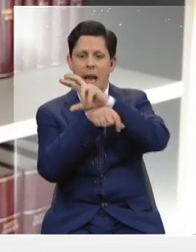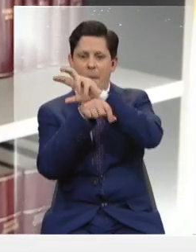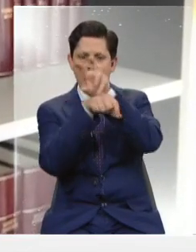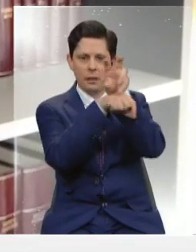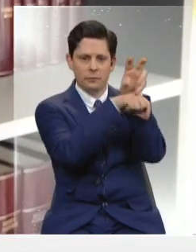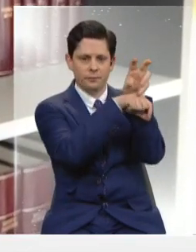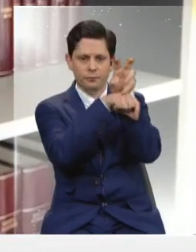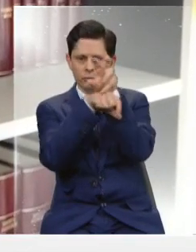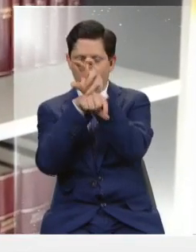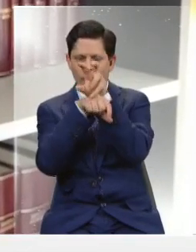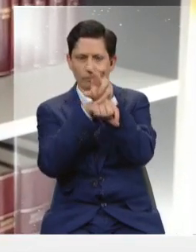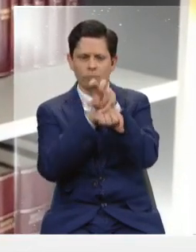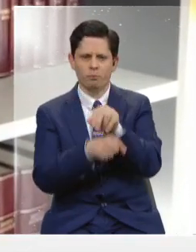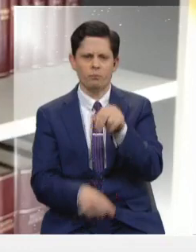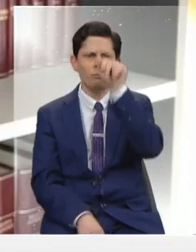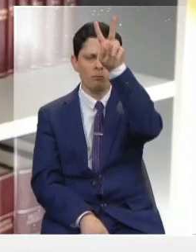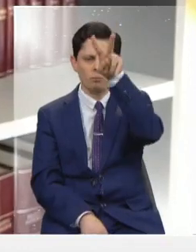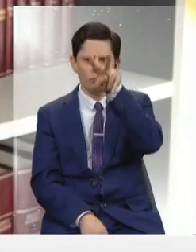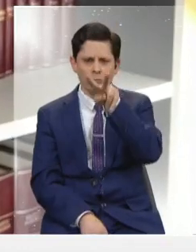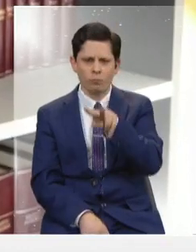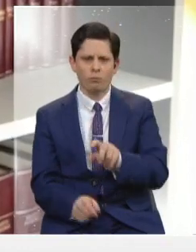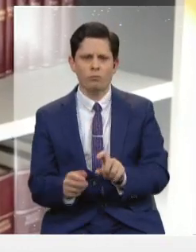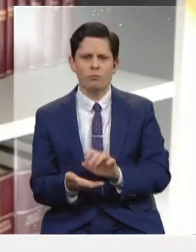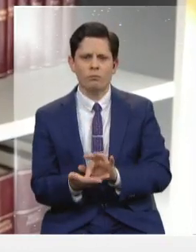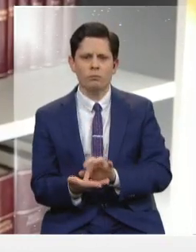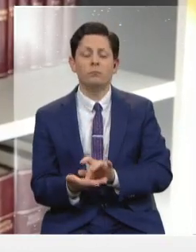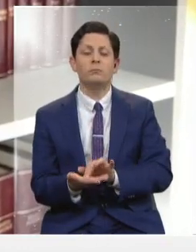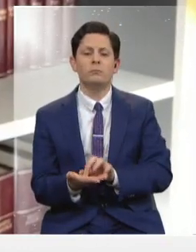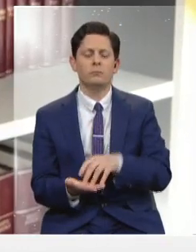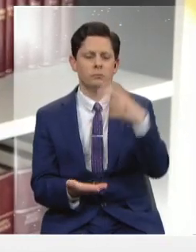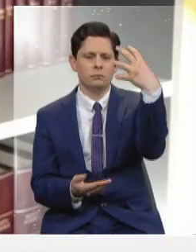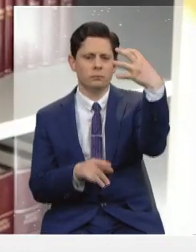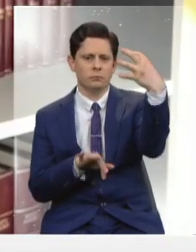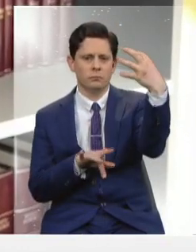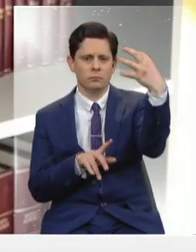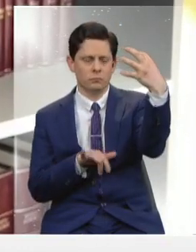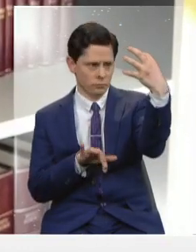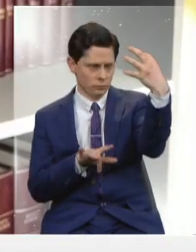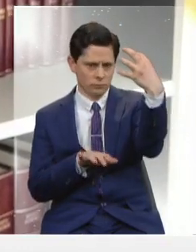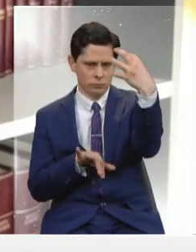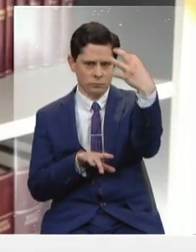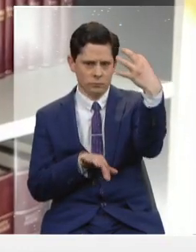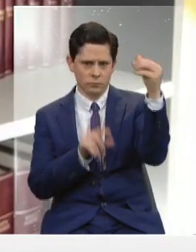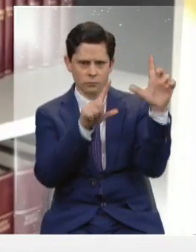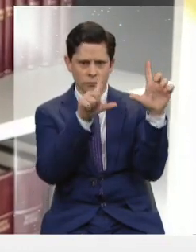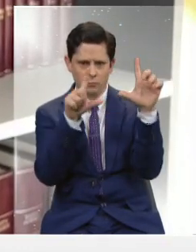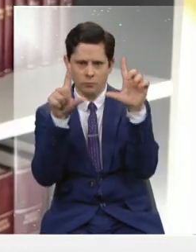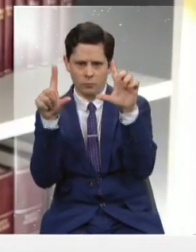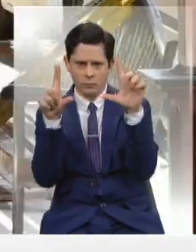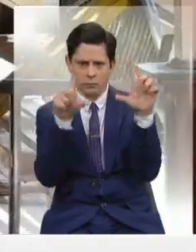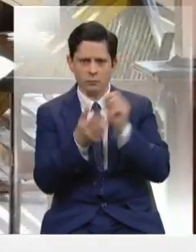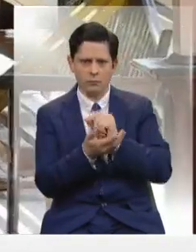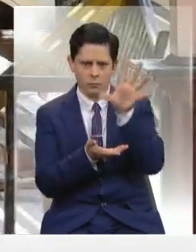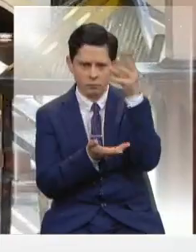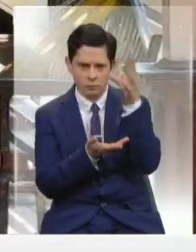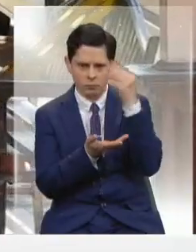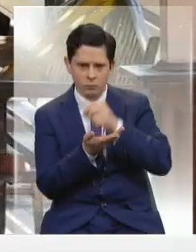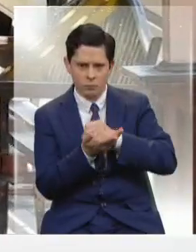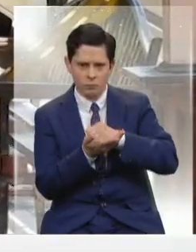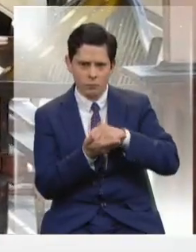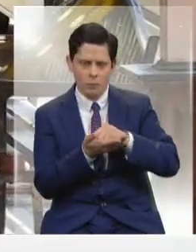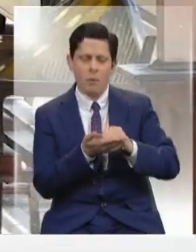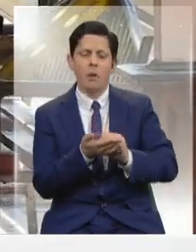de videograbación de locales cercanos, las cámaras con las que contamos en general acá en la comuna, y todavía se están empadronando testigos. Un crimen que